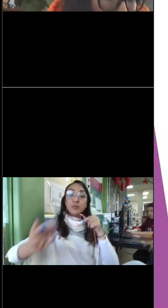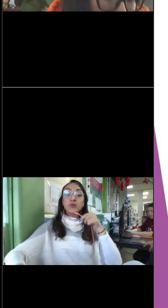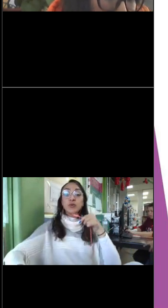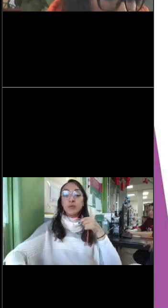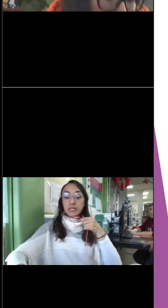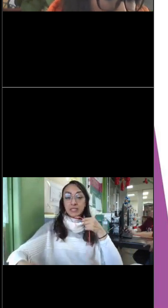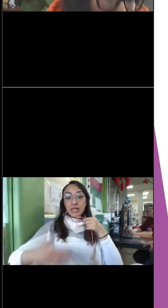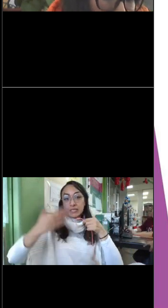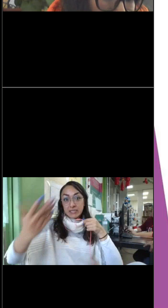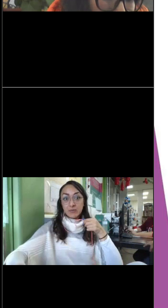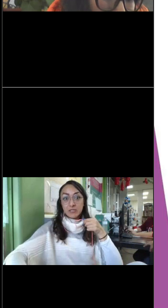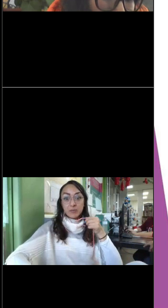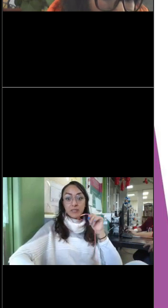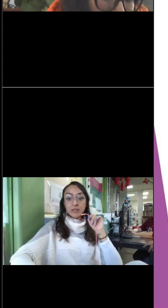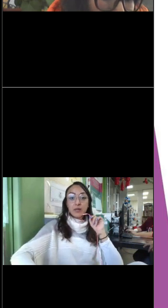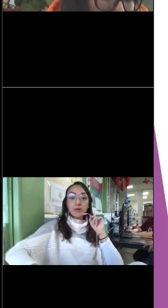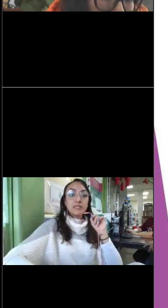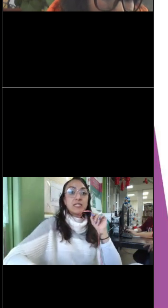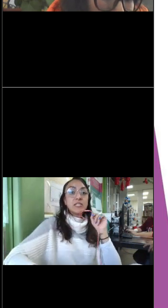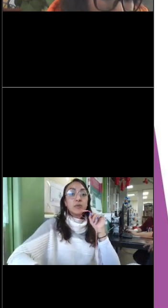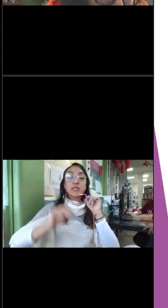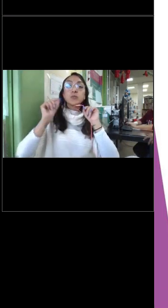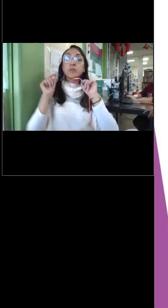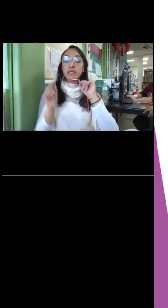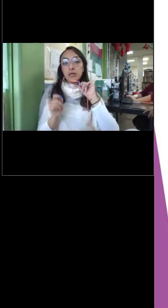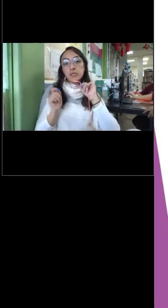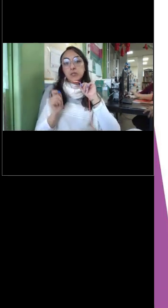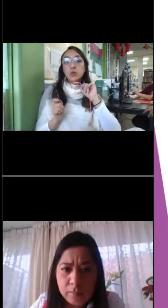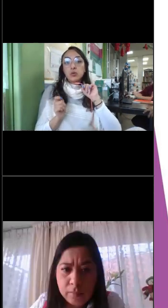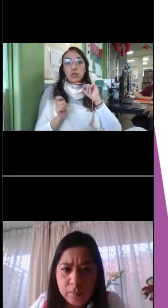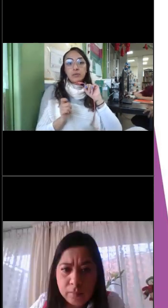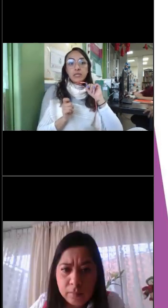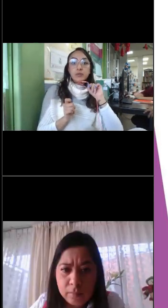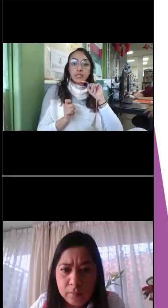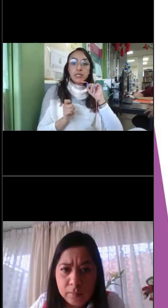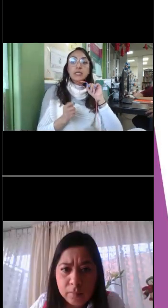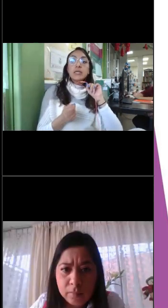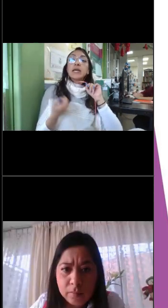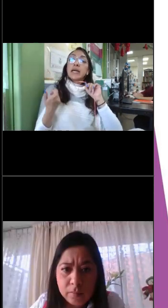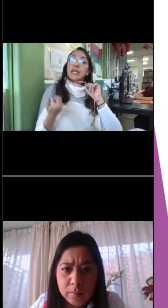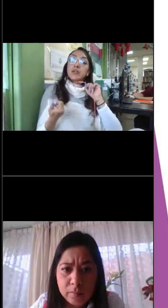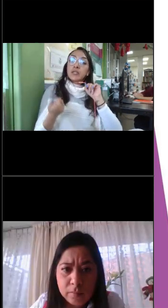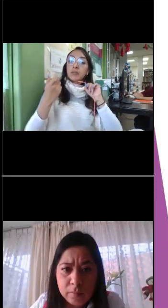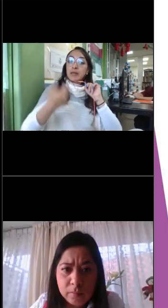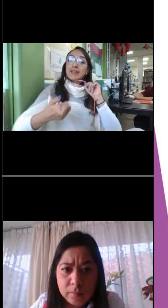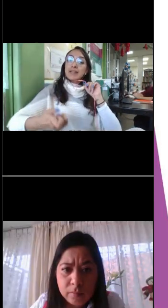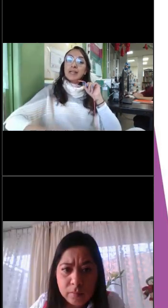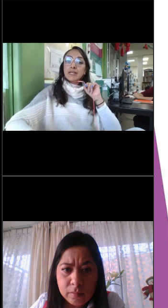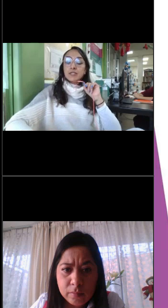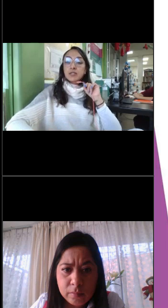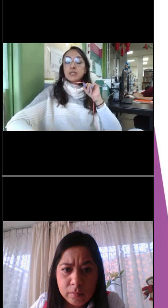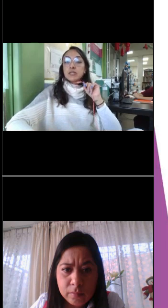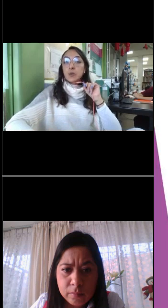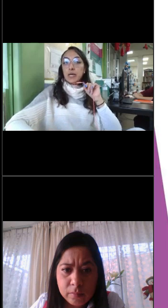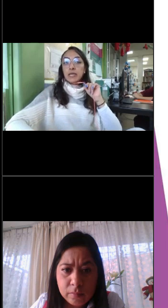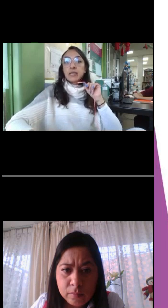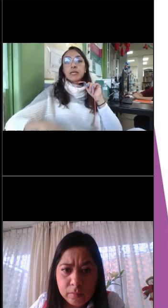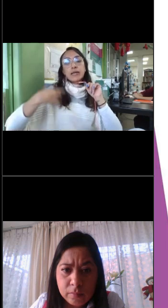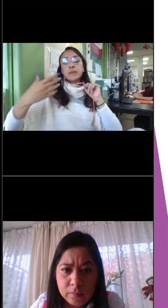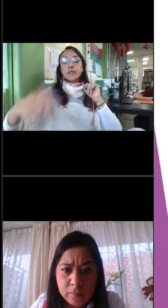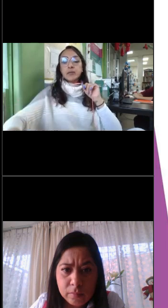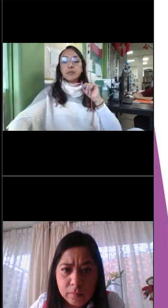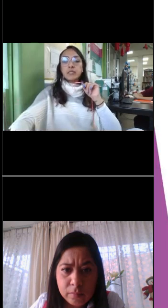este es un punto importante ahora que estamos aprendiendo lengua de señas porque es un parteaguas cultural bien importante en donde a partir de la creación de esta